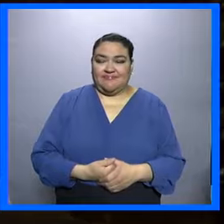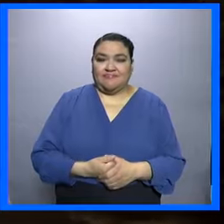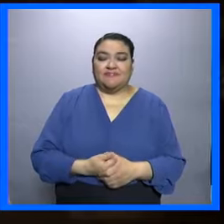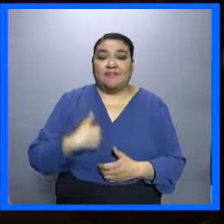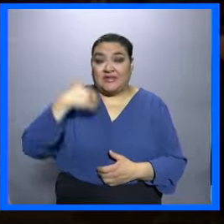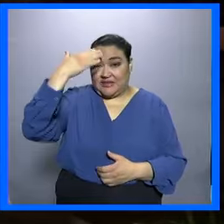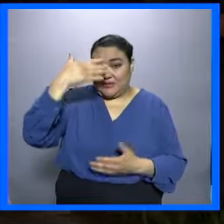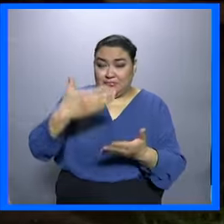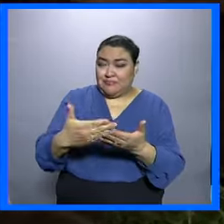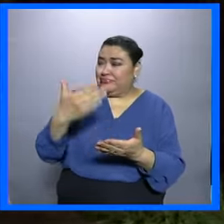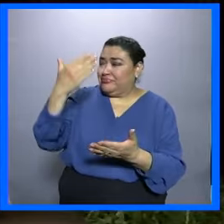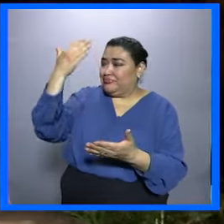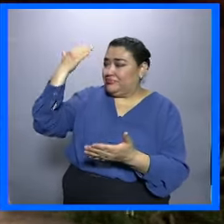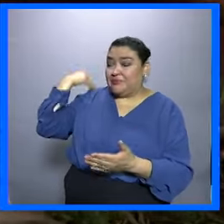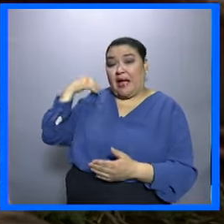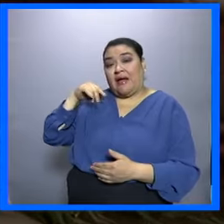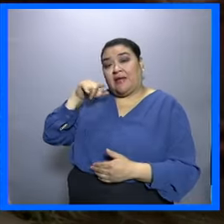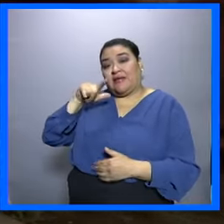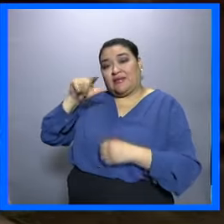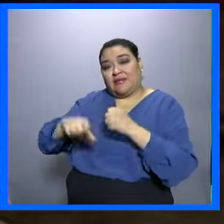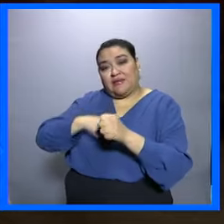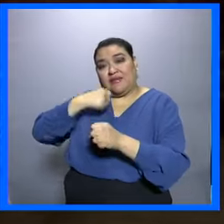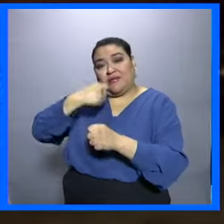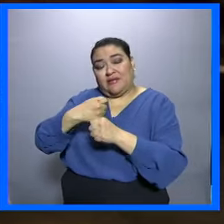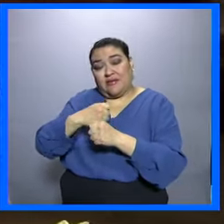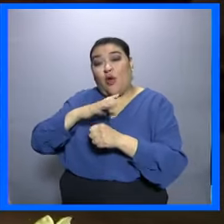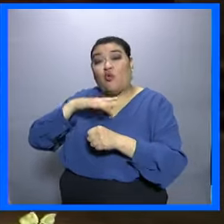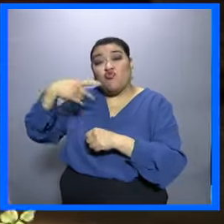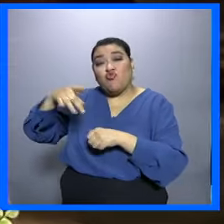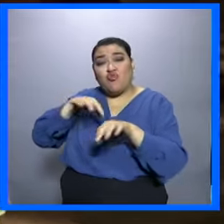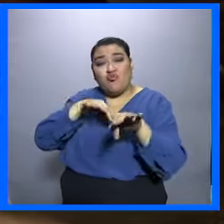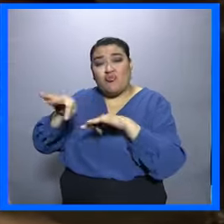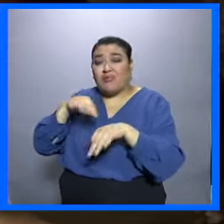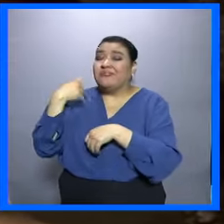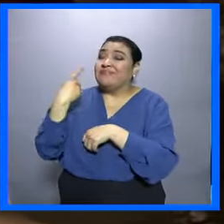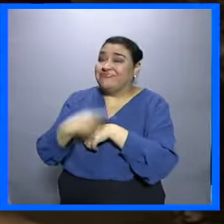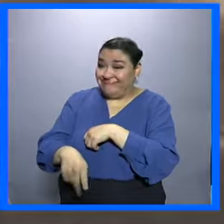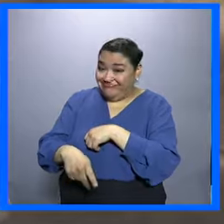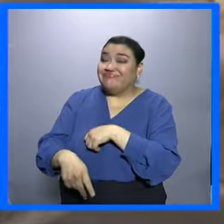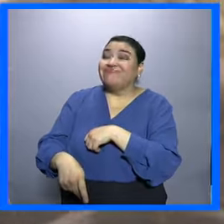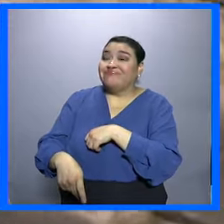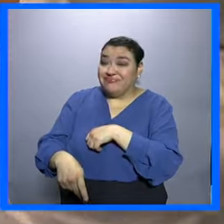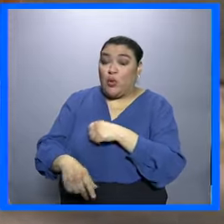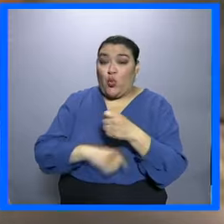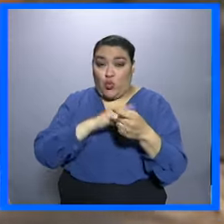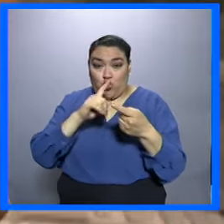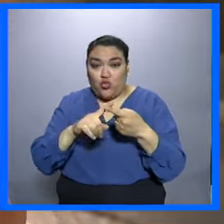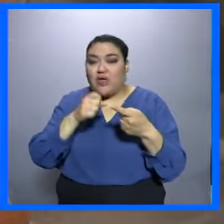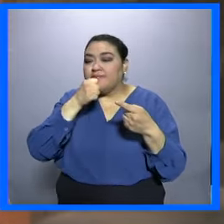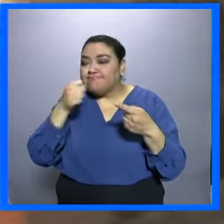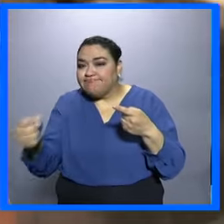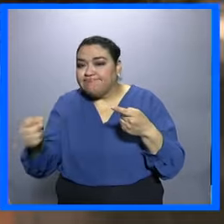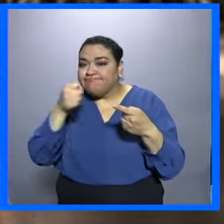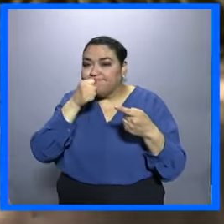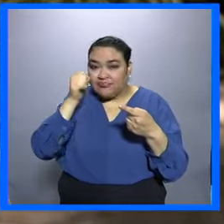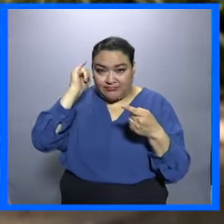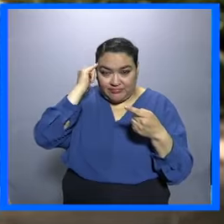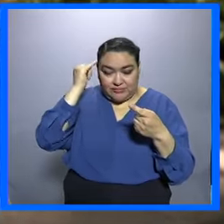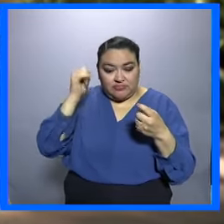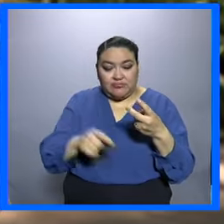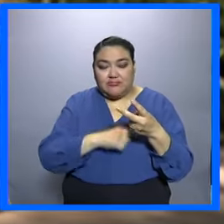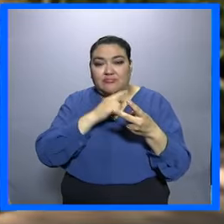Desde hace 17 años, Miriam combina dos de las profesiones más peligrosas en nuestro país. Es periodista comunitaria y